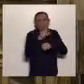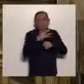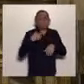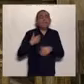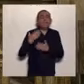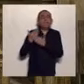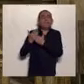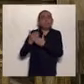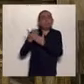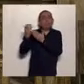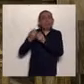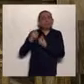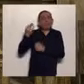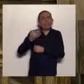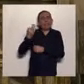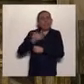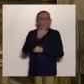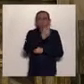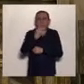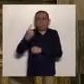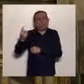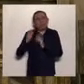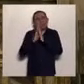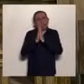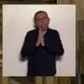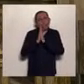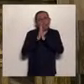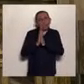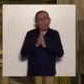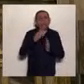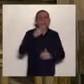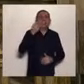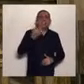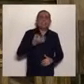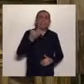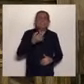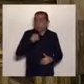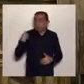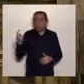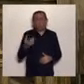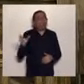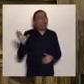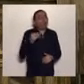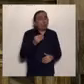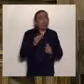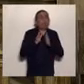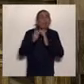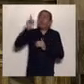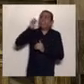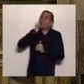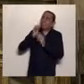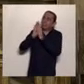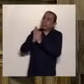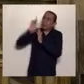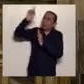pedimos la ayuda especialísima a cada uno de ustedes con la oración, que realmente podamos juntos rezar al Señor para que